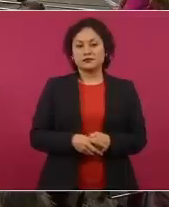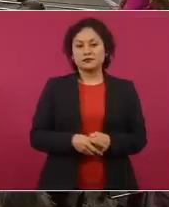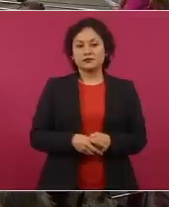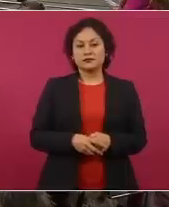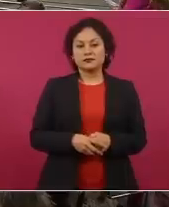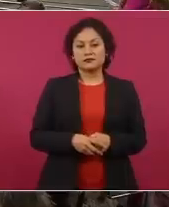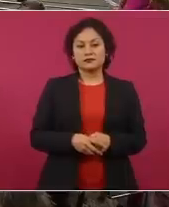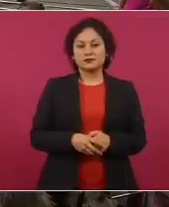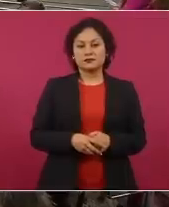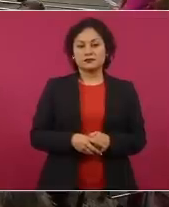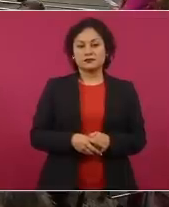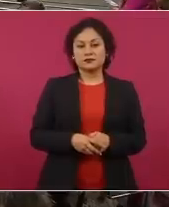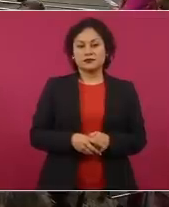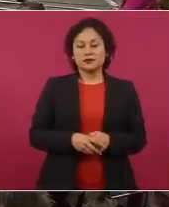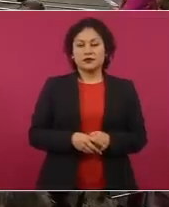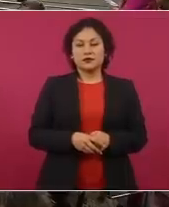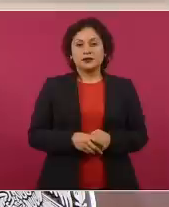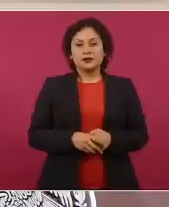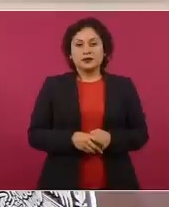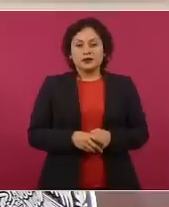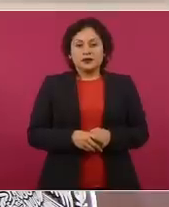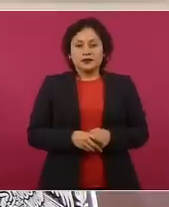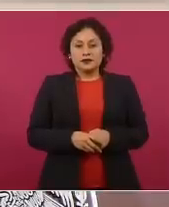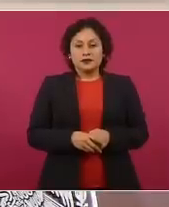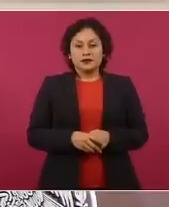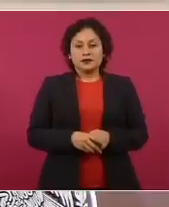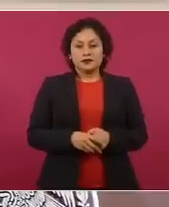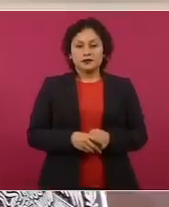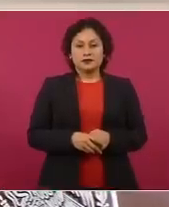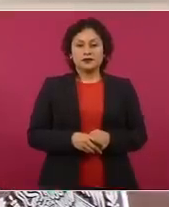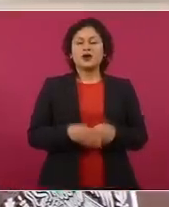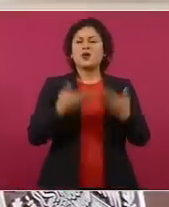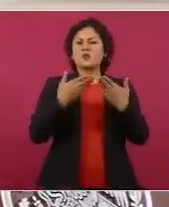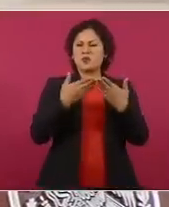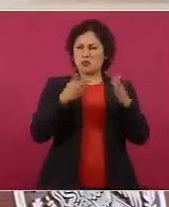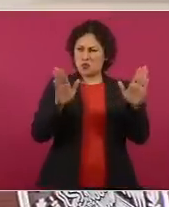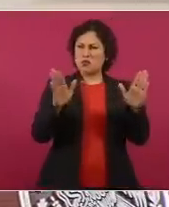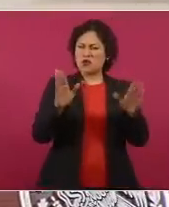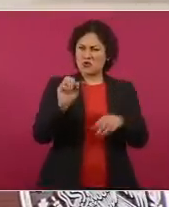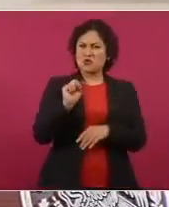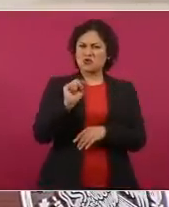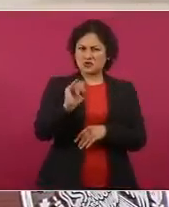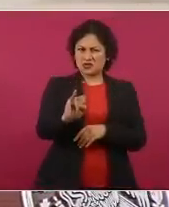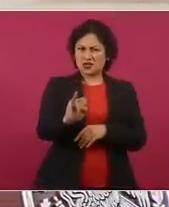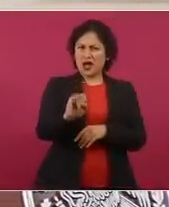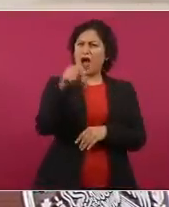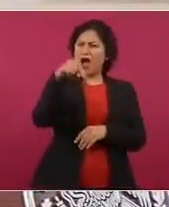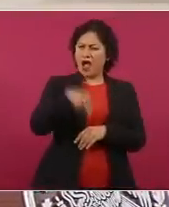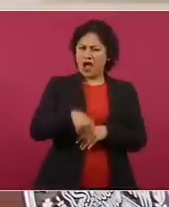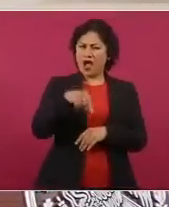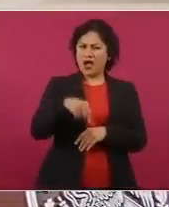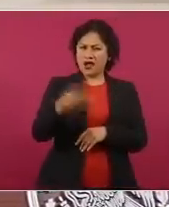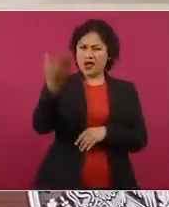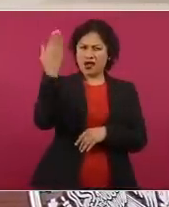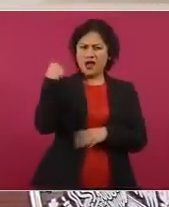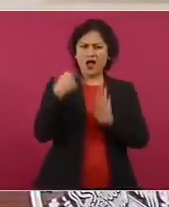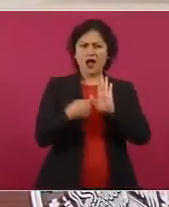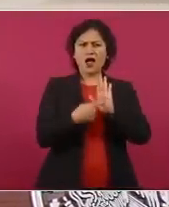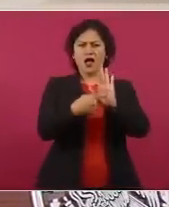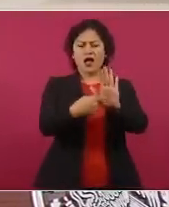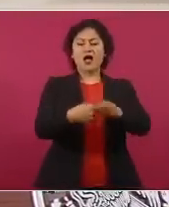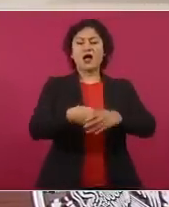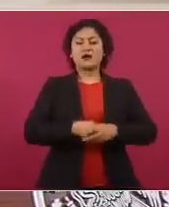yo creo que está en el… es público, sí, sí, sí, aquí se presentó.